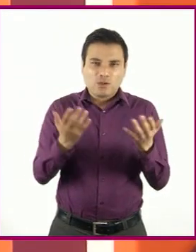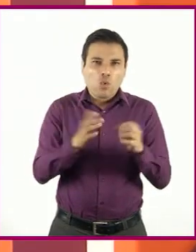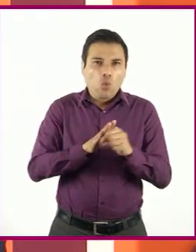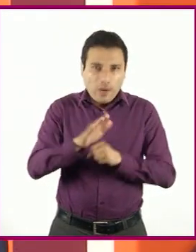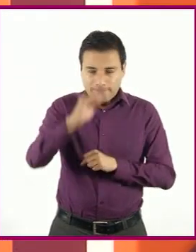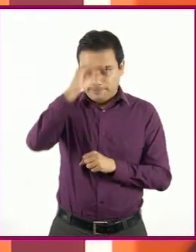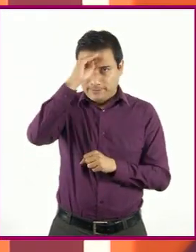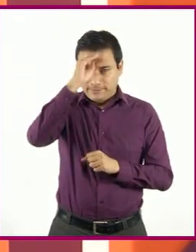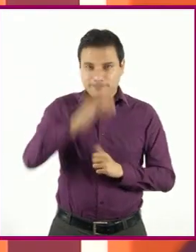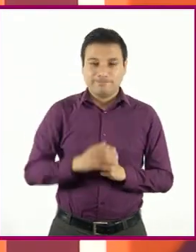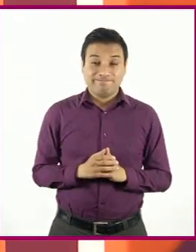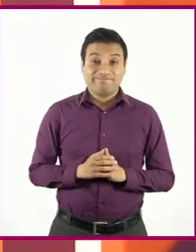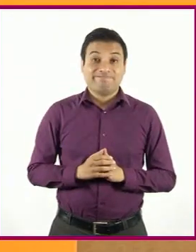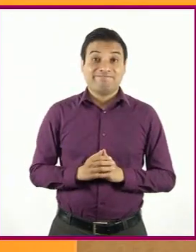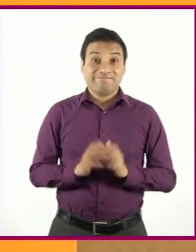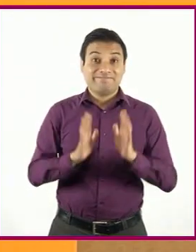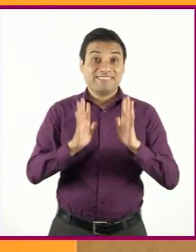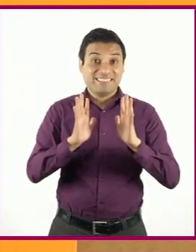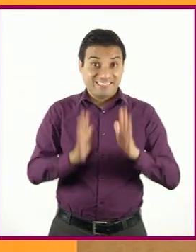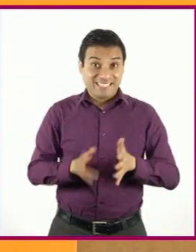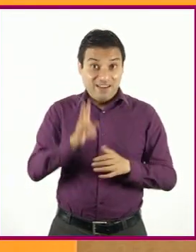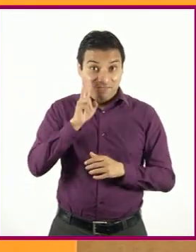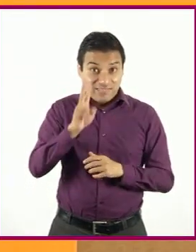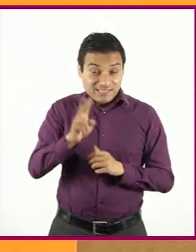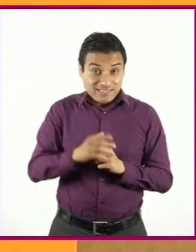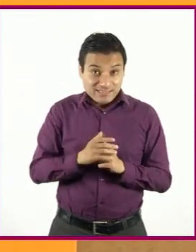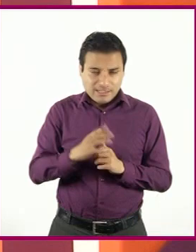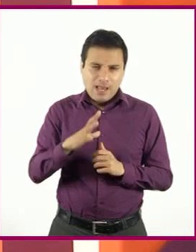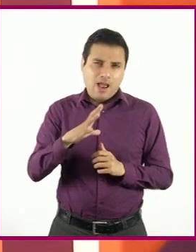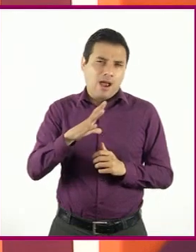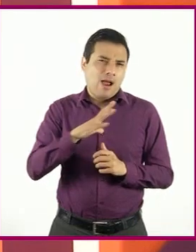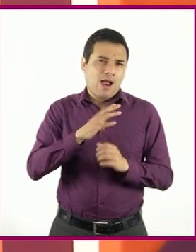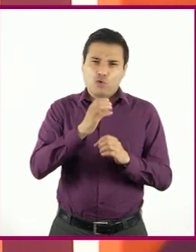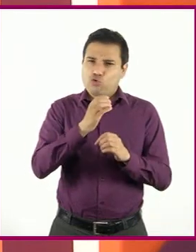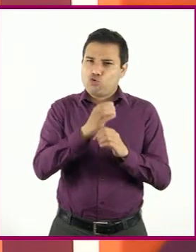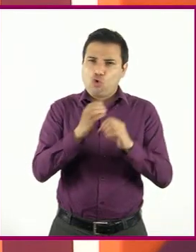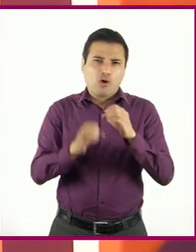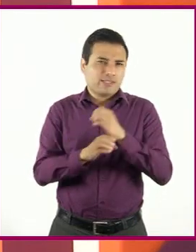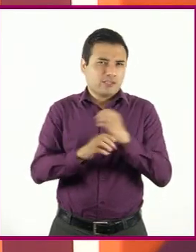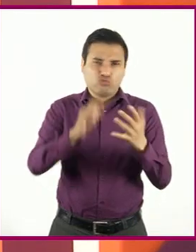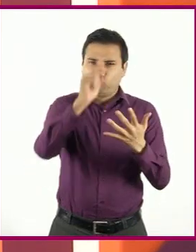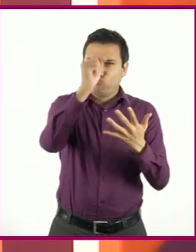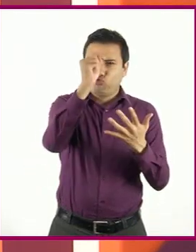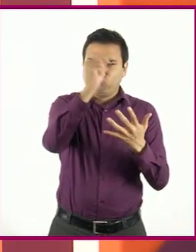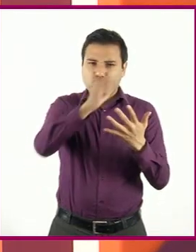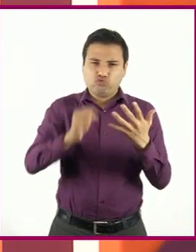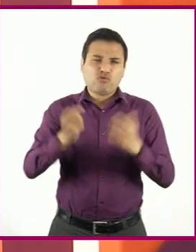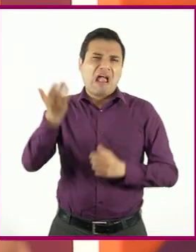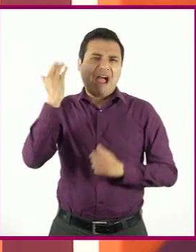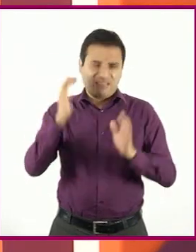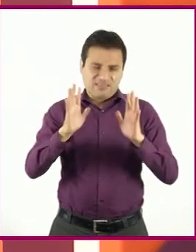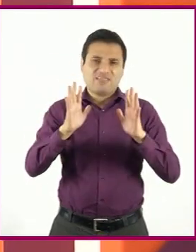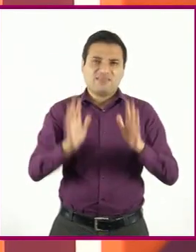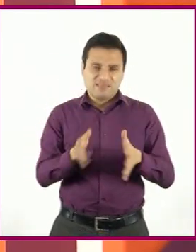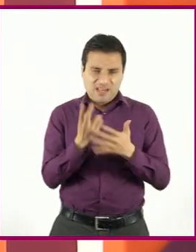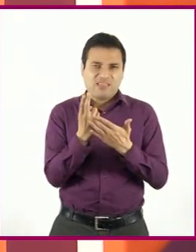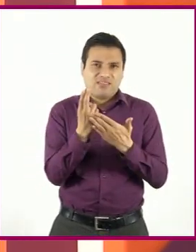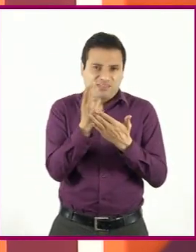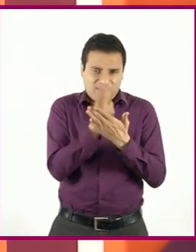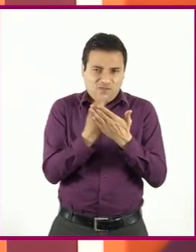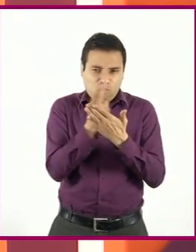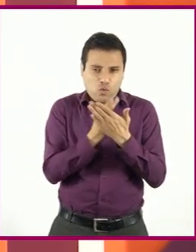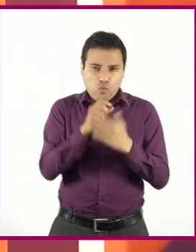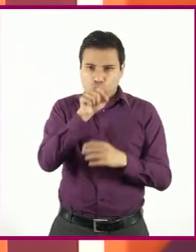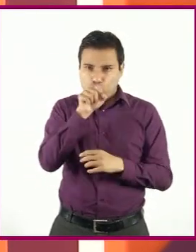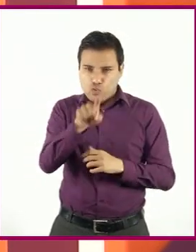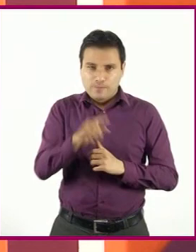Aquí está. Como puedes ver, tiene todos los elementos principales que ya se visualizaban en los bocetos y planos, pero aquí podemos